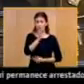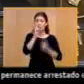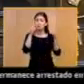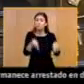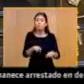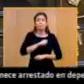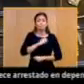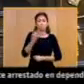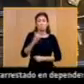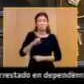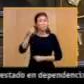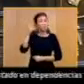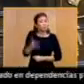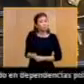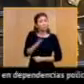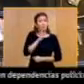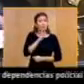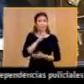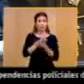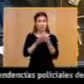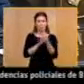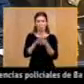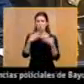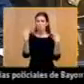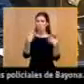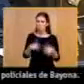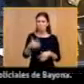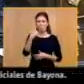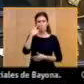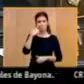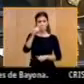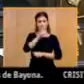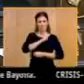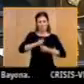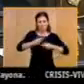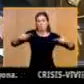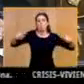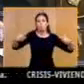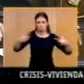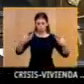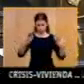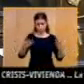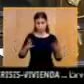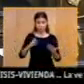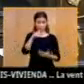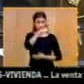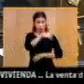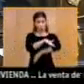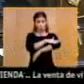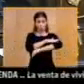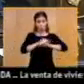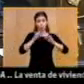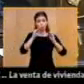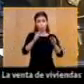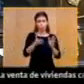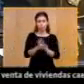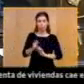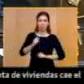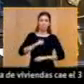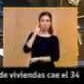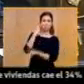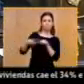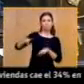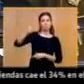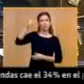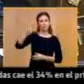importante ha provocado, dice, un muy fuerte aumento del desempleo. Este es para el Gobierno el elemento diferencial más